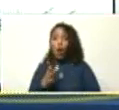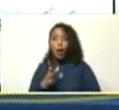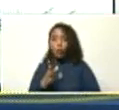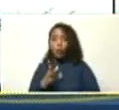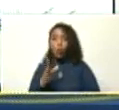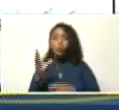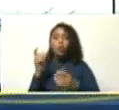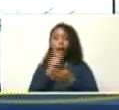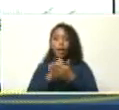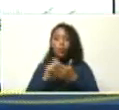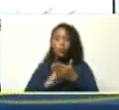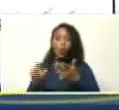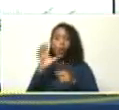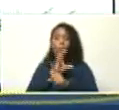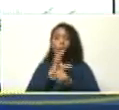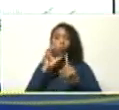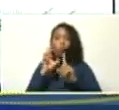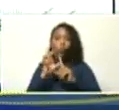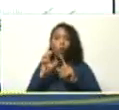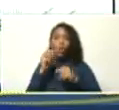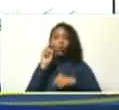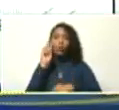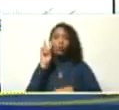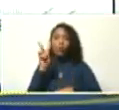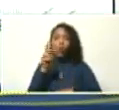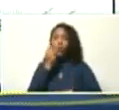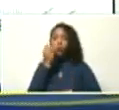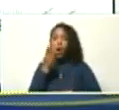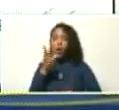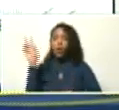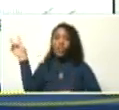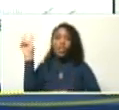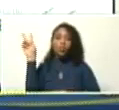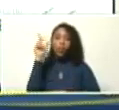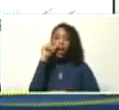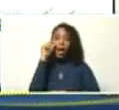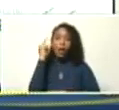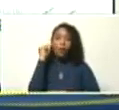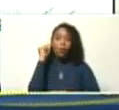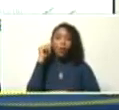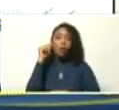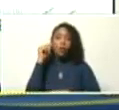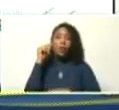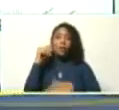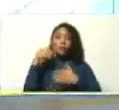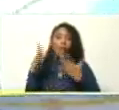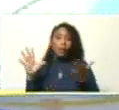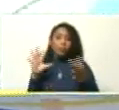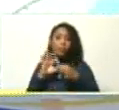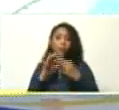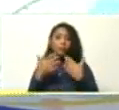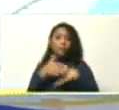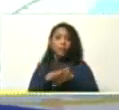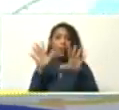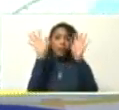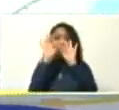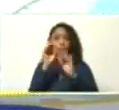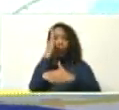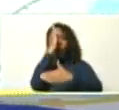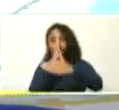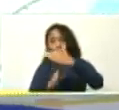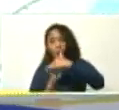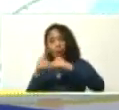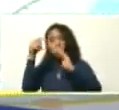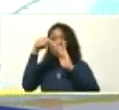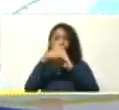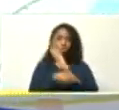buenos cultores, dos buenos venezolanos, que están articulados de manera simple, humilde,